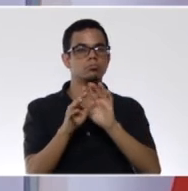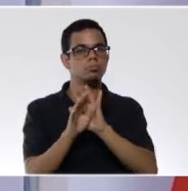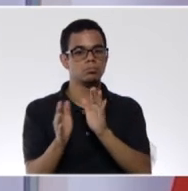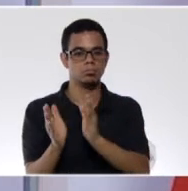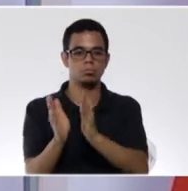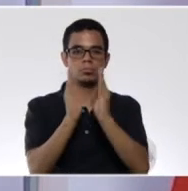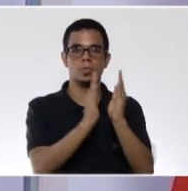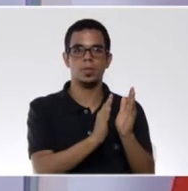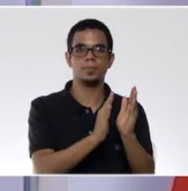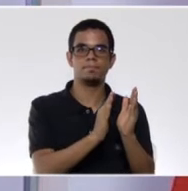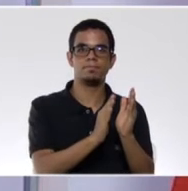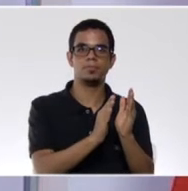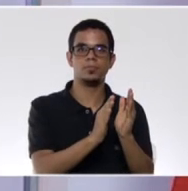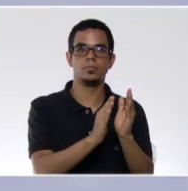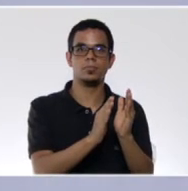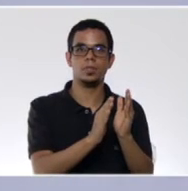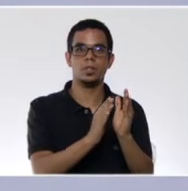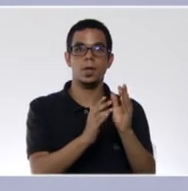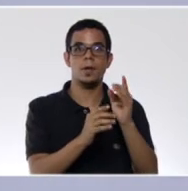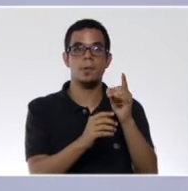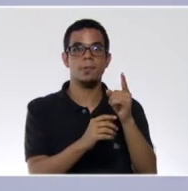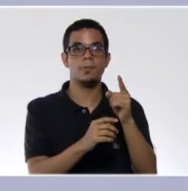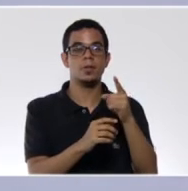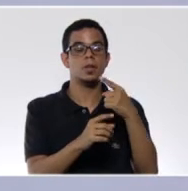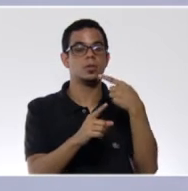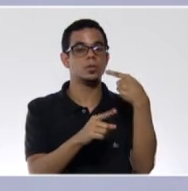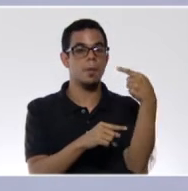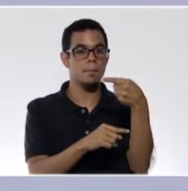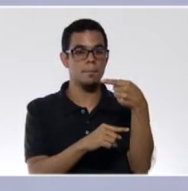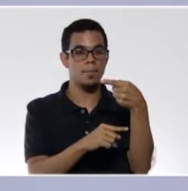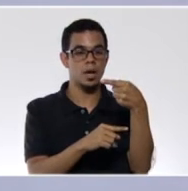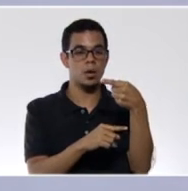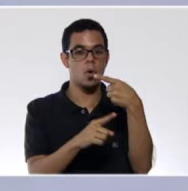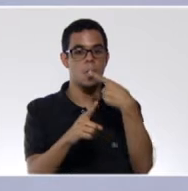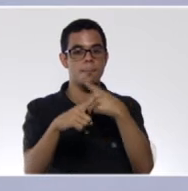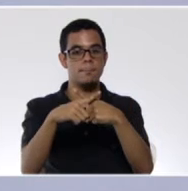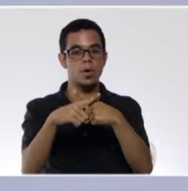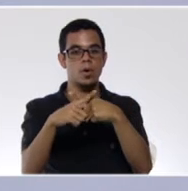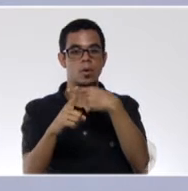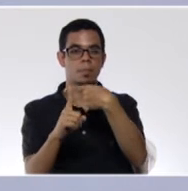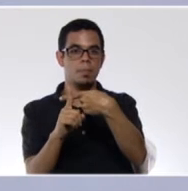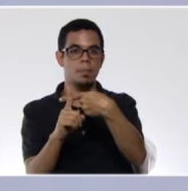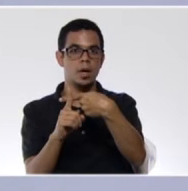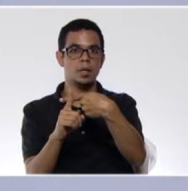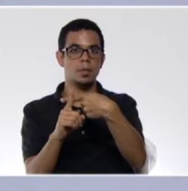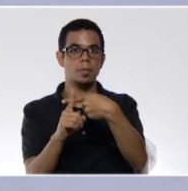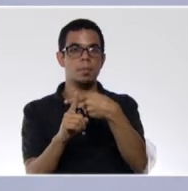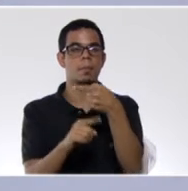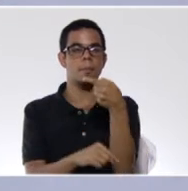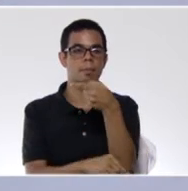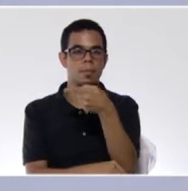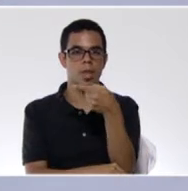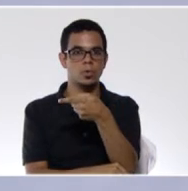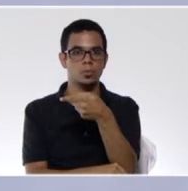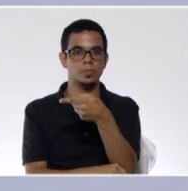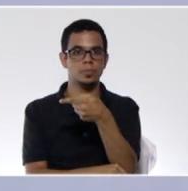y los signos, menos por más, se sobreentiende aquí que la x es más, menos por más da